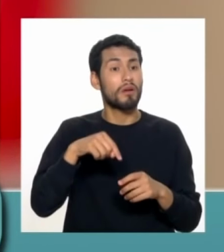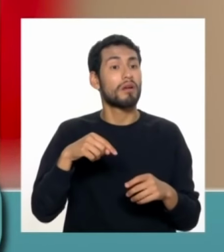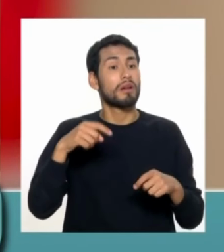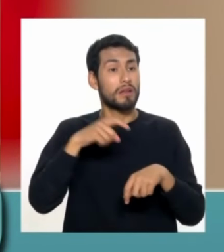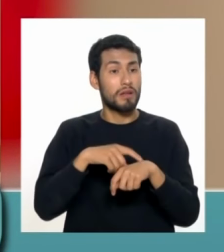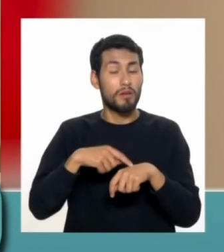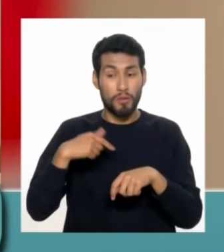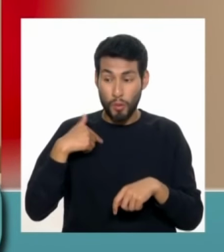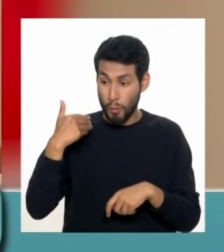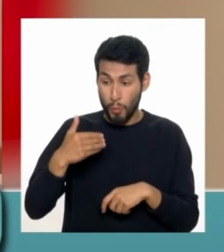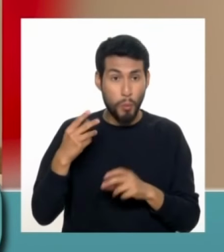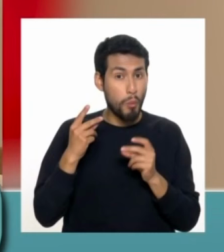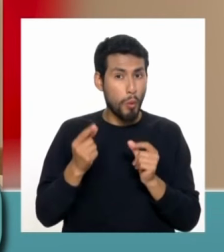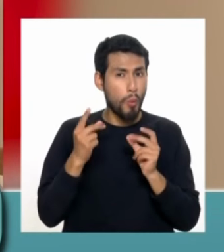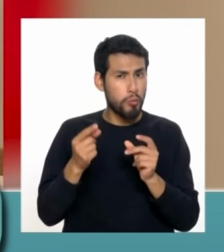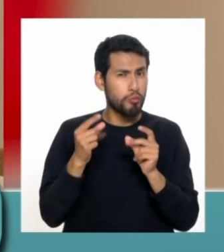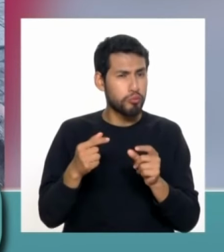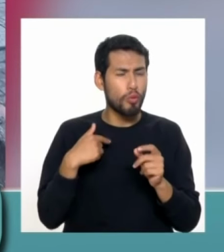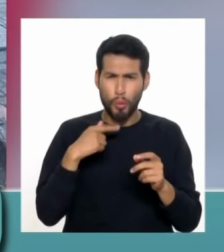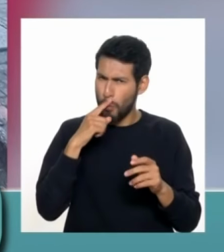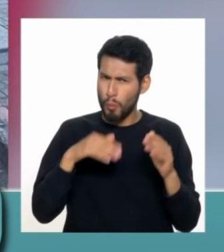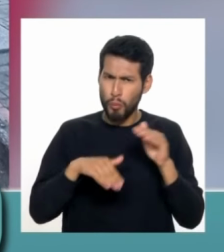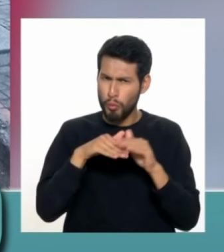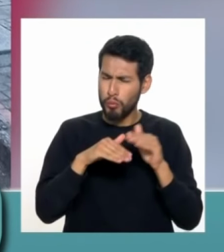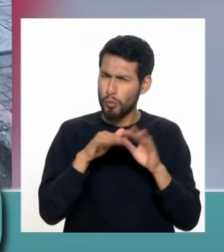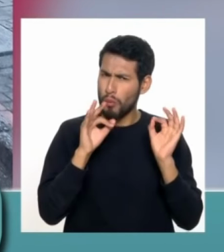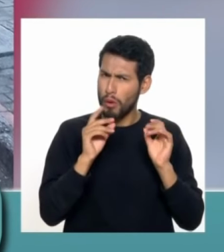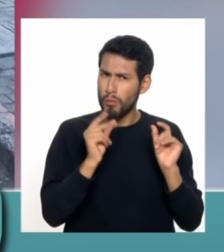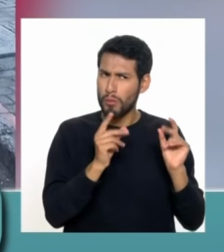hice son muy, muy buenos, la verdad.